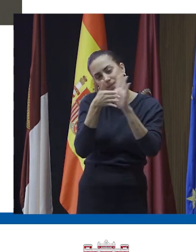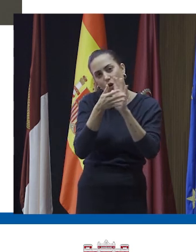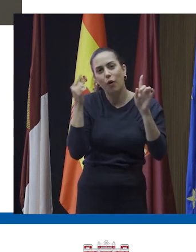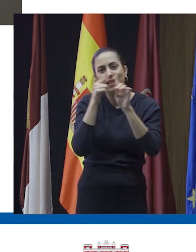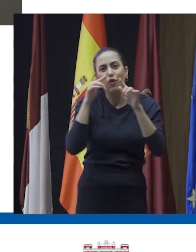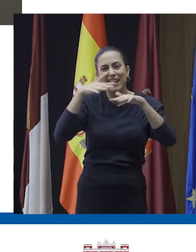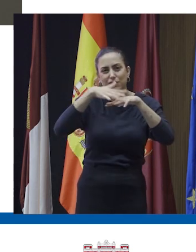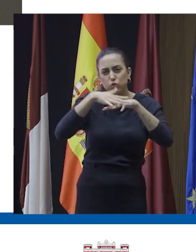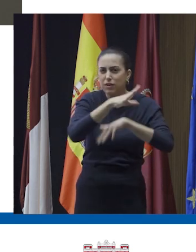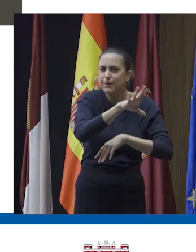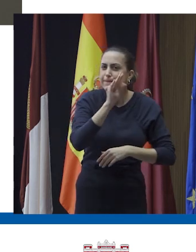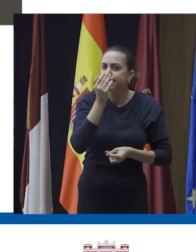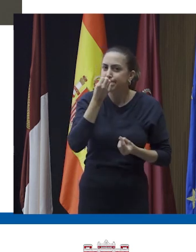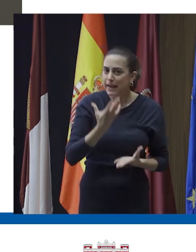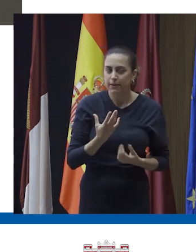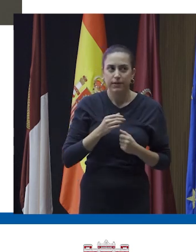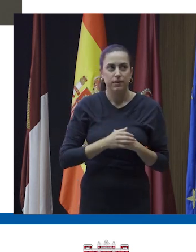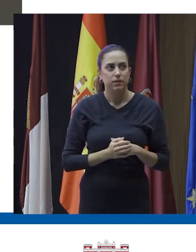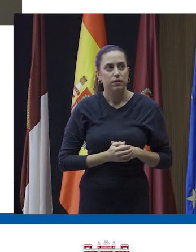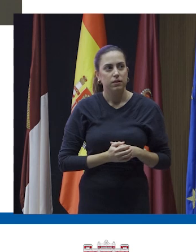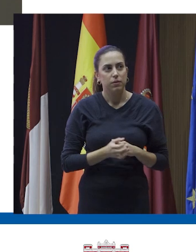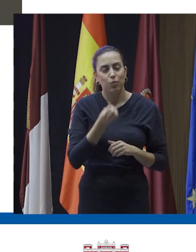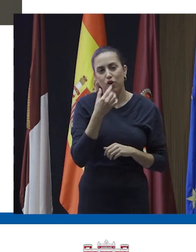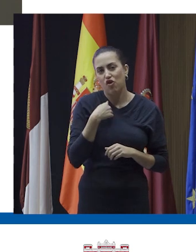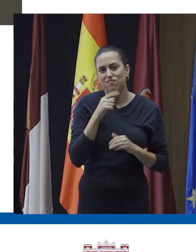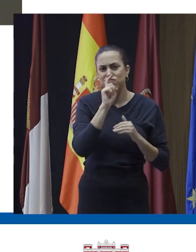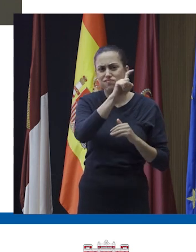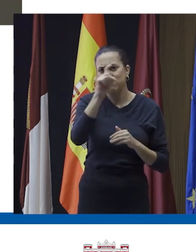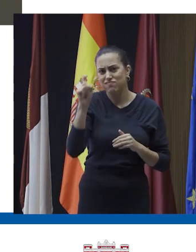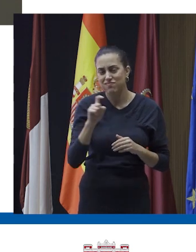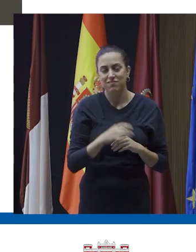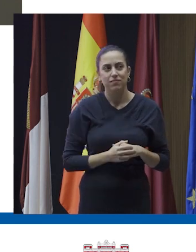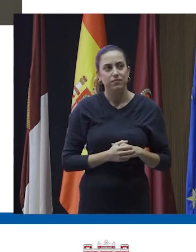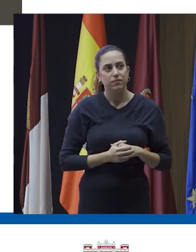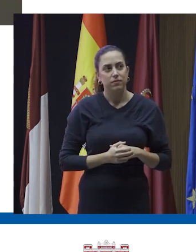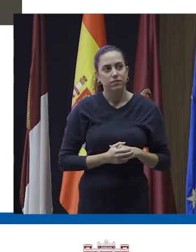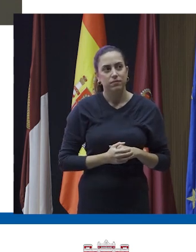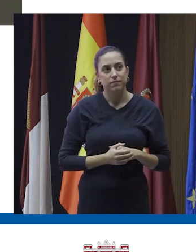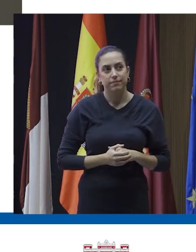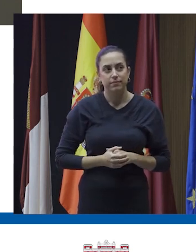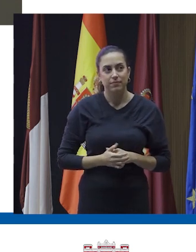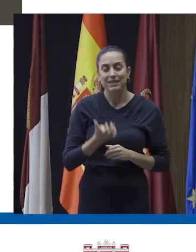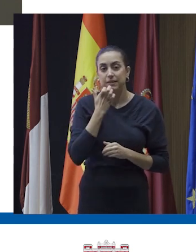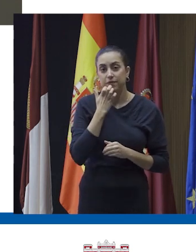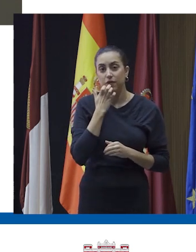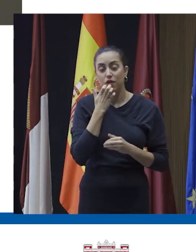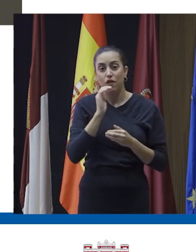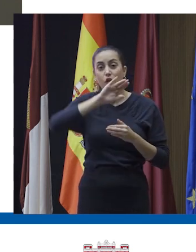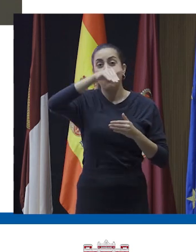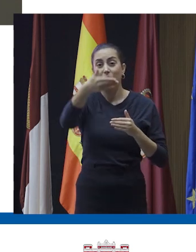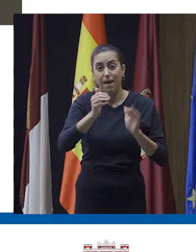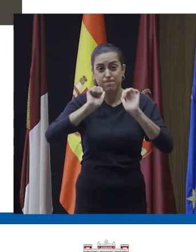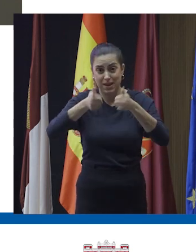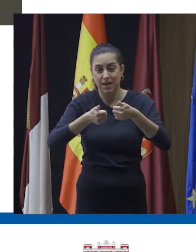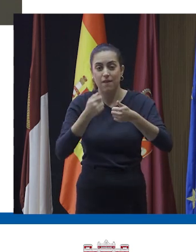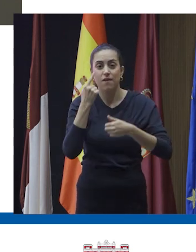estructura del ojo. Entonces, pues bueno, lo voy a ir señalando. Si nos vamos de fuera adentro, pues tenemos el